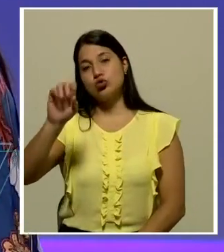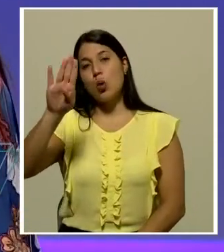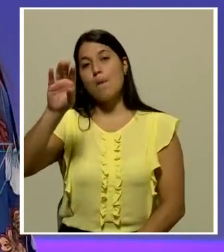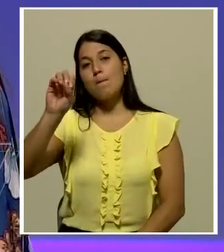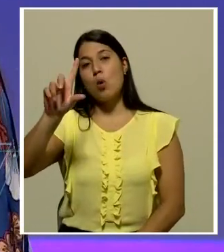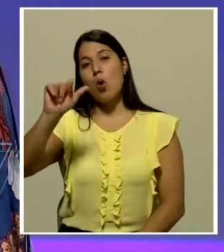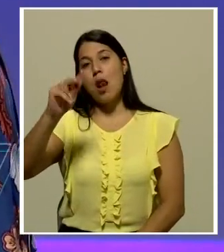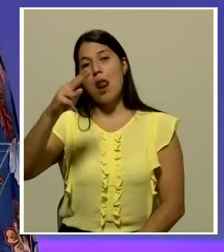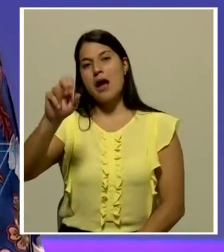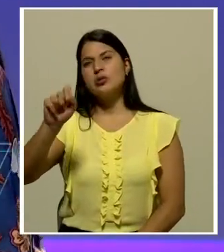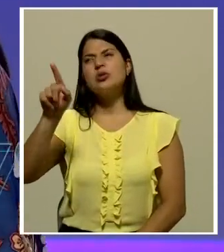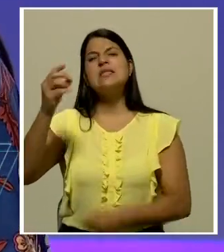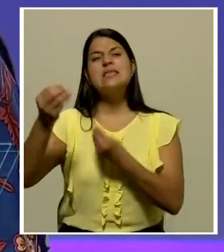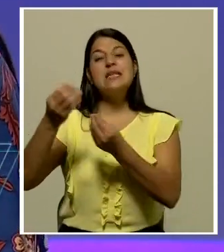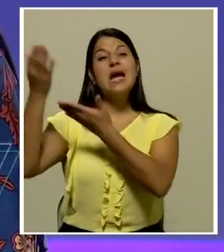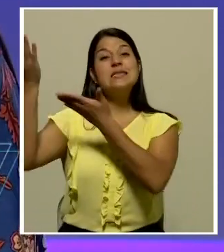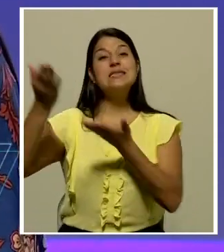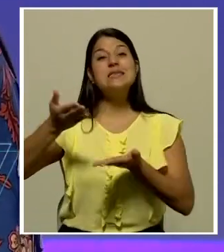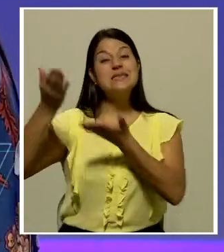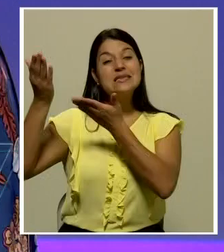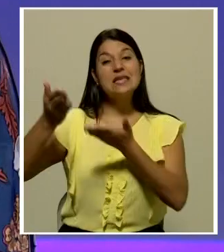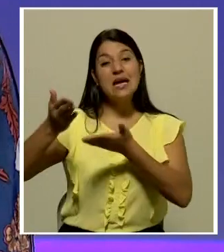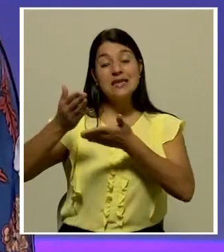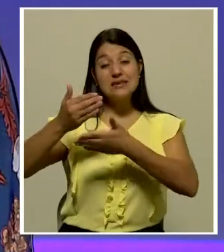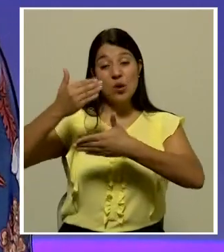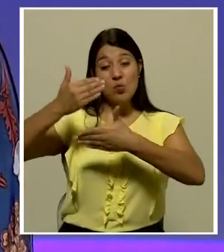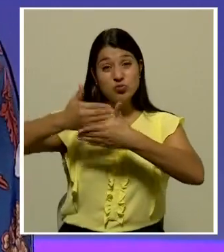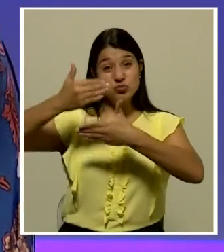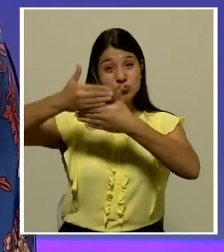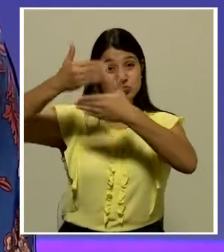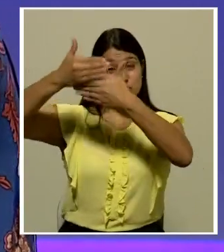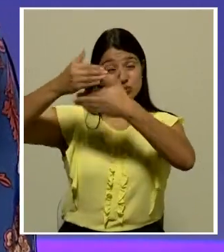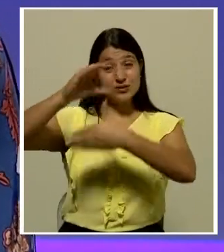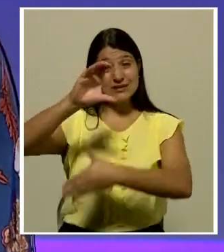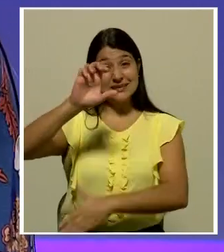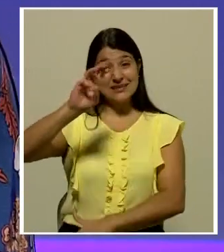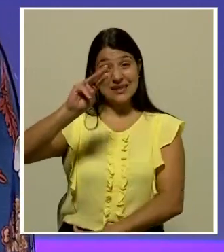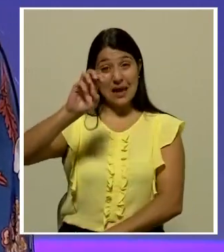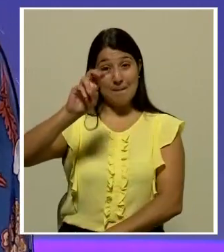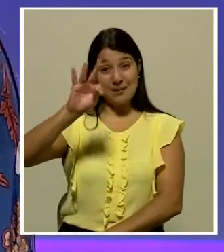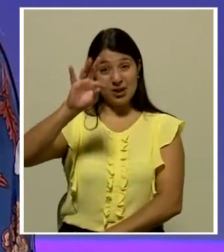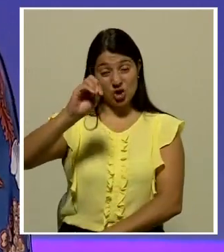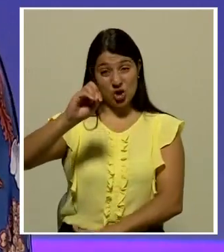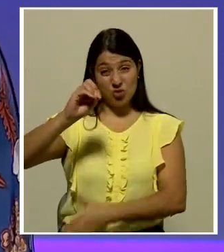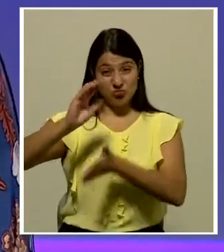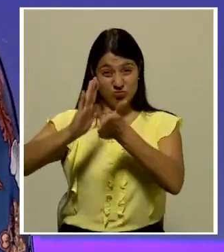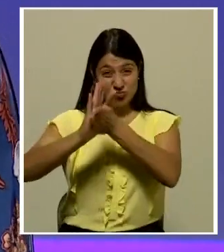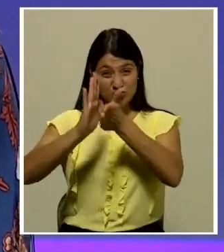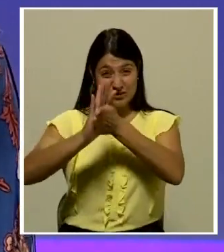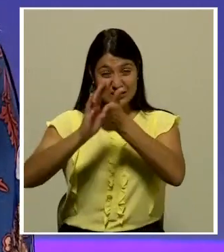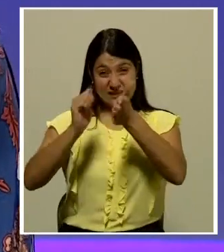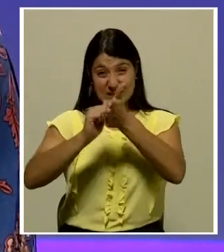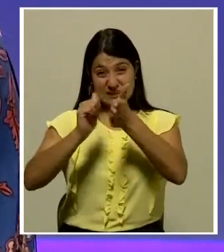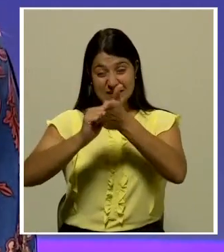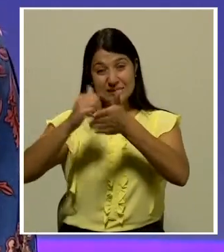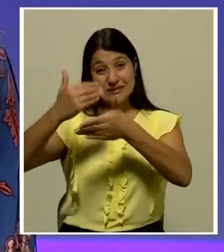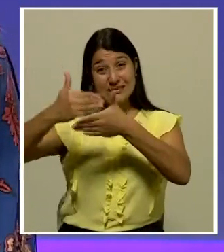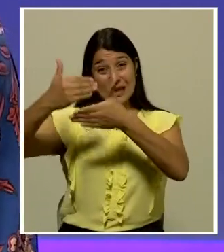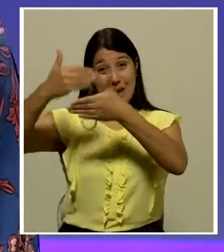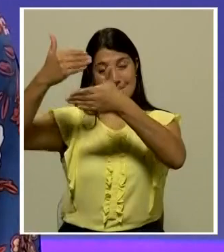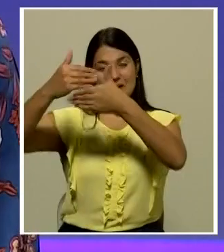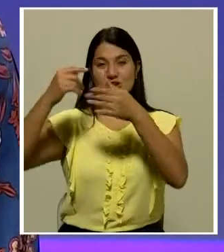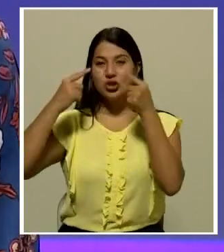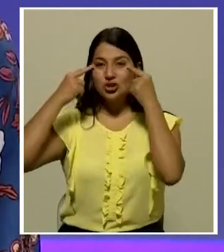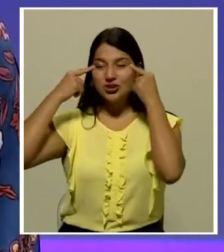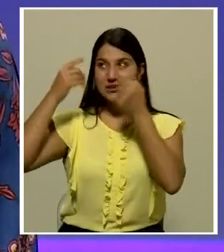chino, que es quien pues origina con su intención de, por lo menos en lo que estaba dicho en papeles, importar cemento,